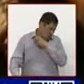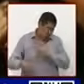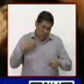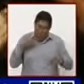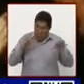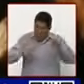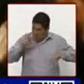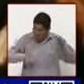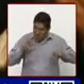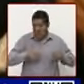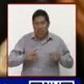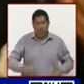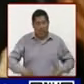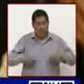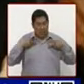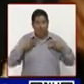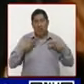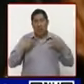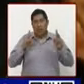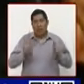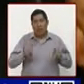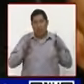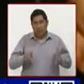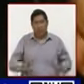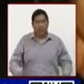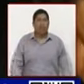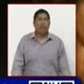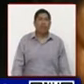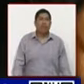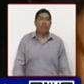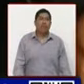y perturbar la vida de los vivos.